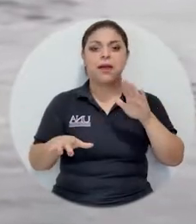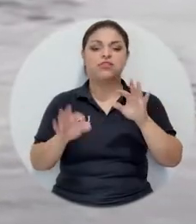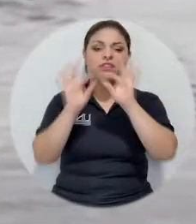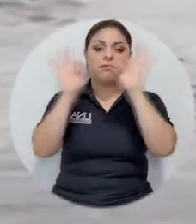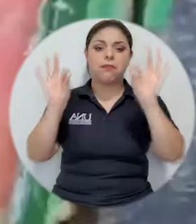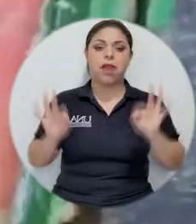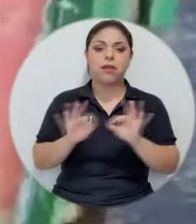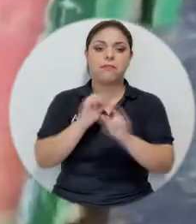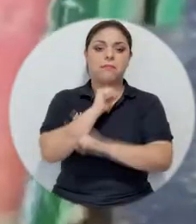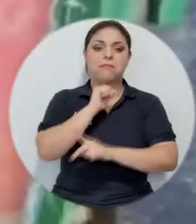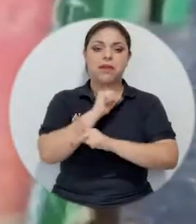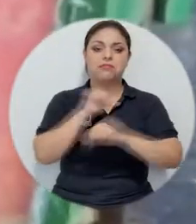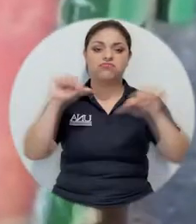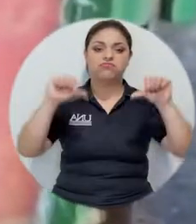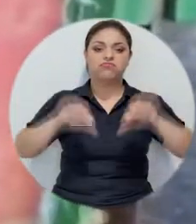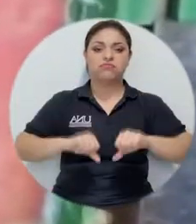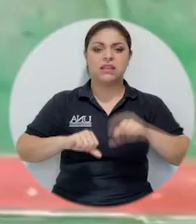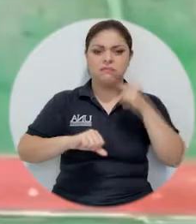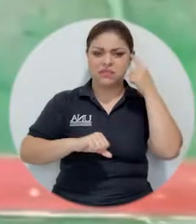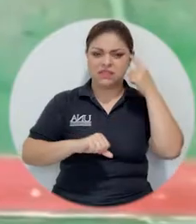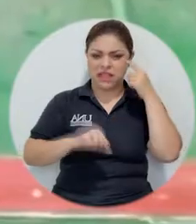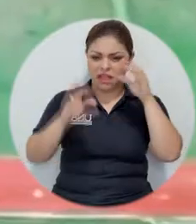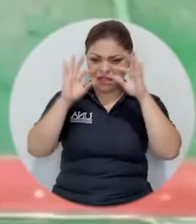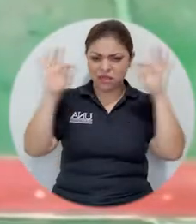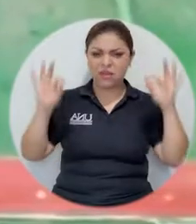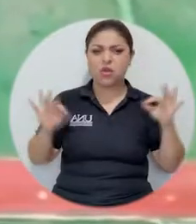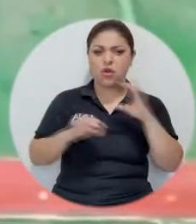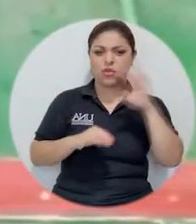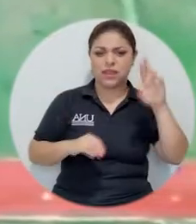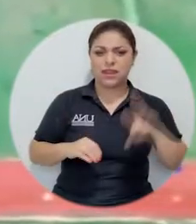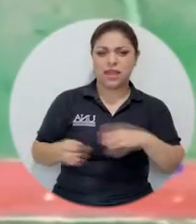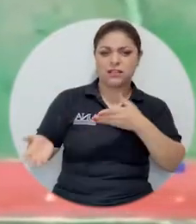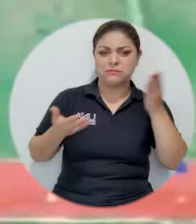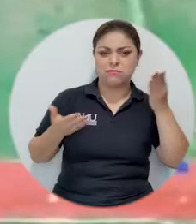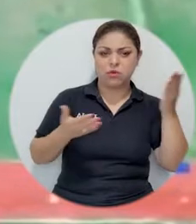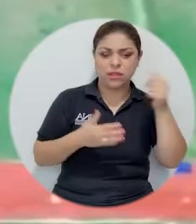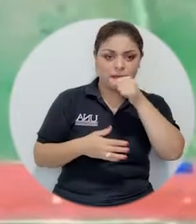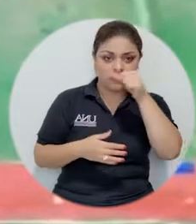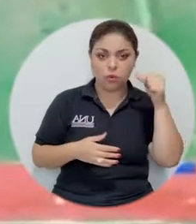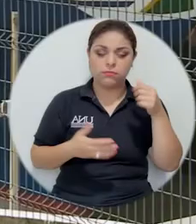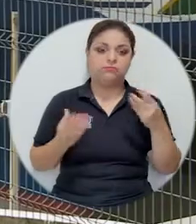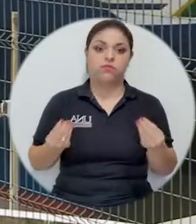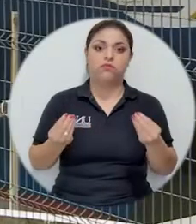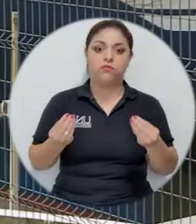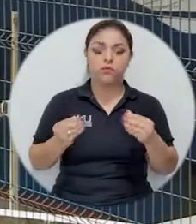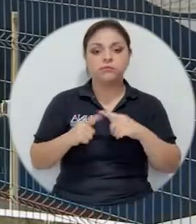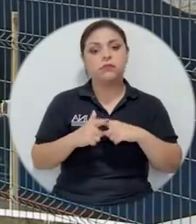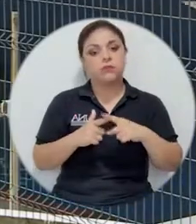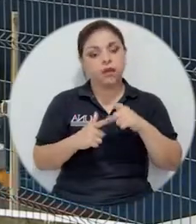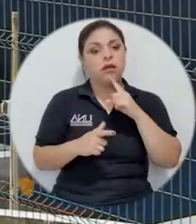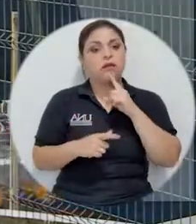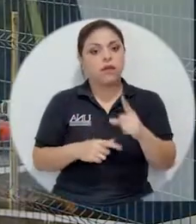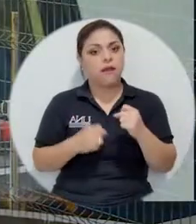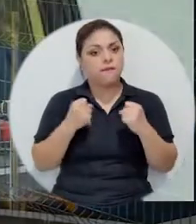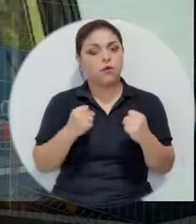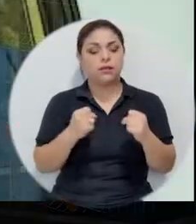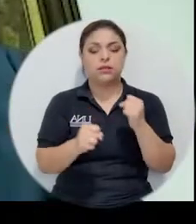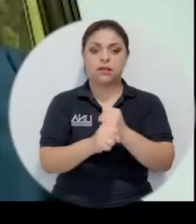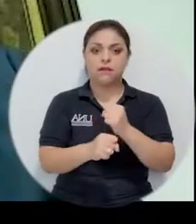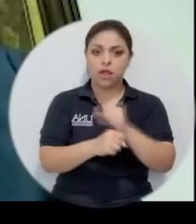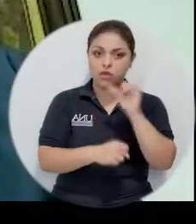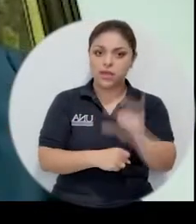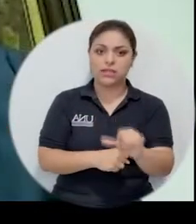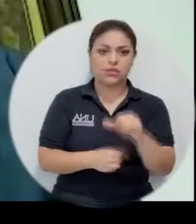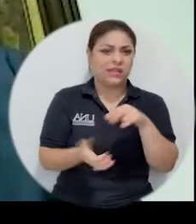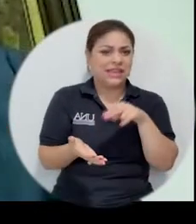los empresarios y la imagen del país no puede ser que nosotros somos exportadores de droga. Entonces estamos trabajando muy fuerte en eso. Eso reduce